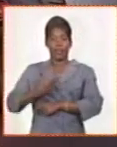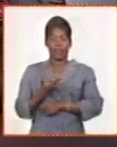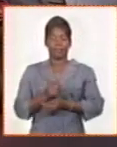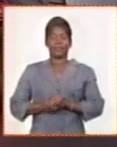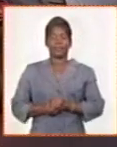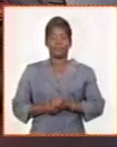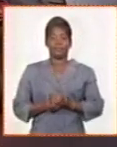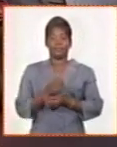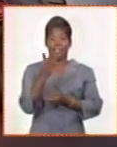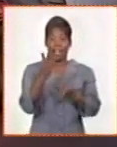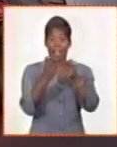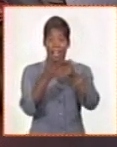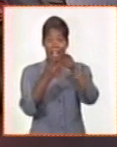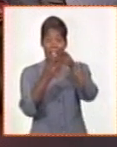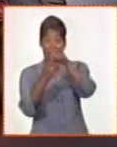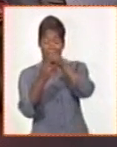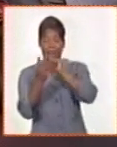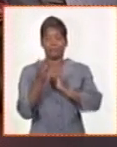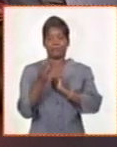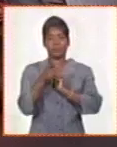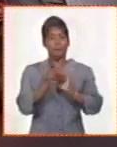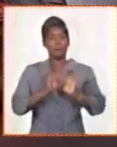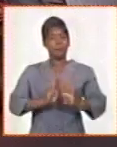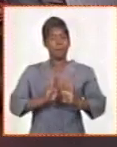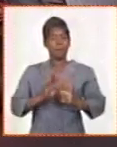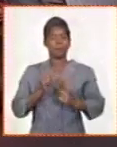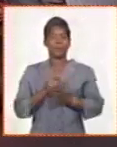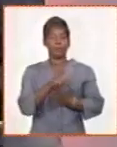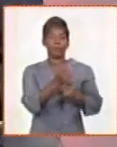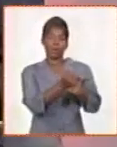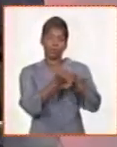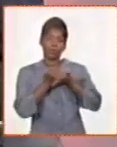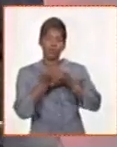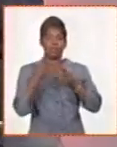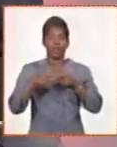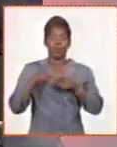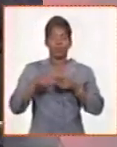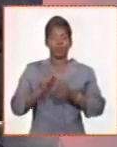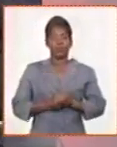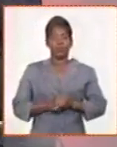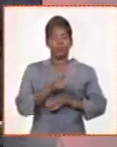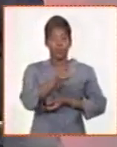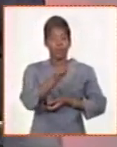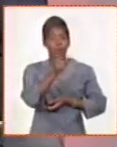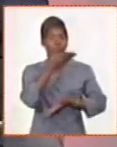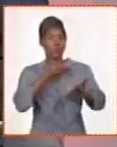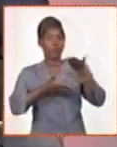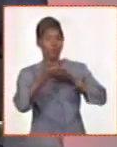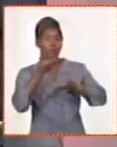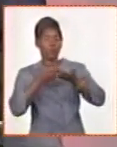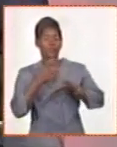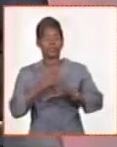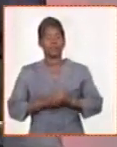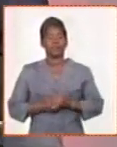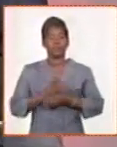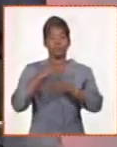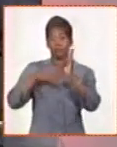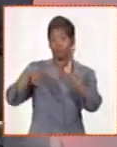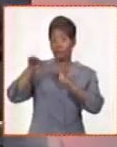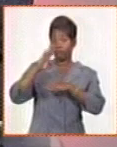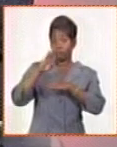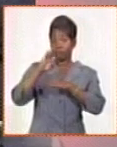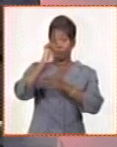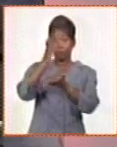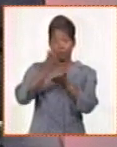Dori. Nos estaban esperando para ayudarnos. Y de pronto nos cuentan que del Ministerio de Educación la provincia recibe